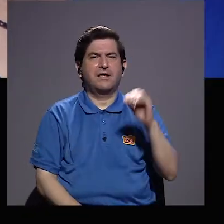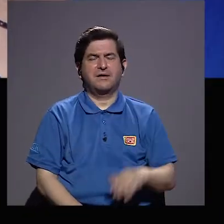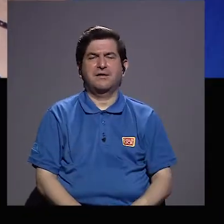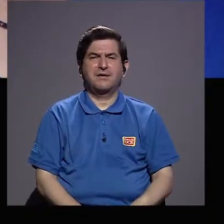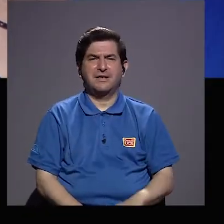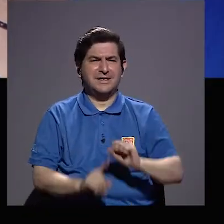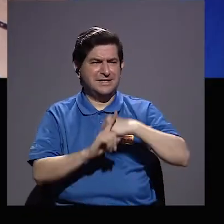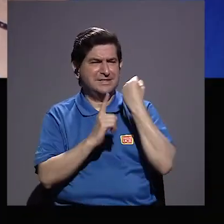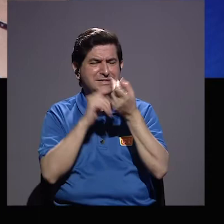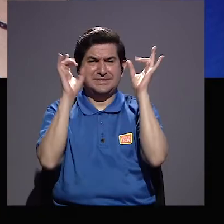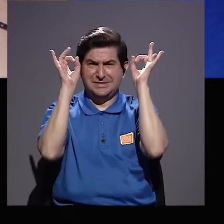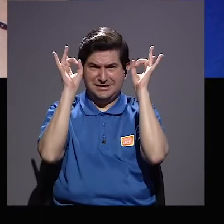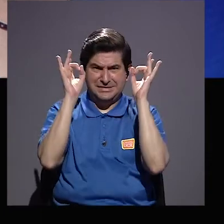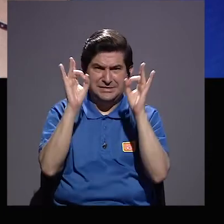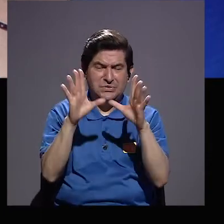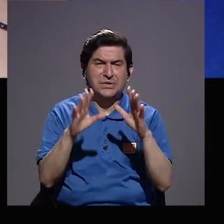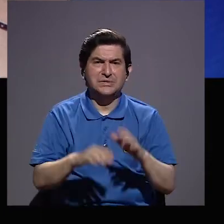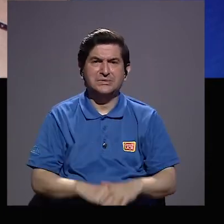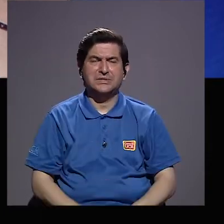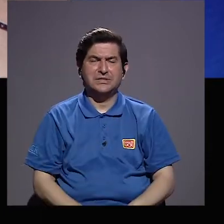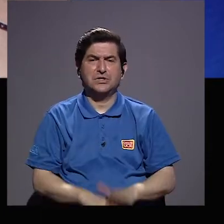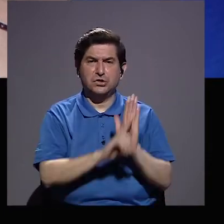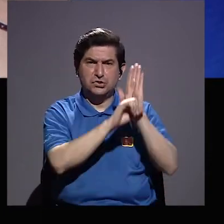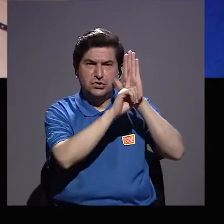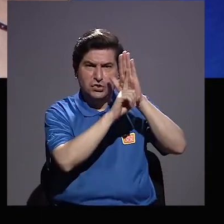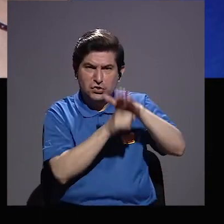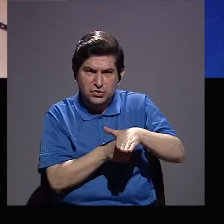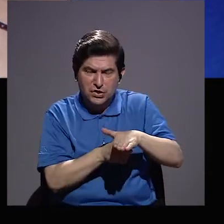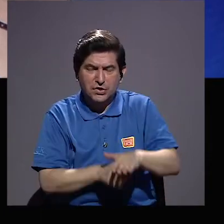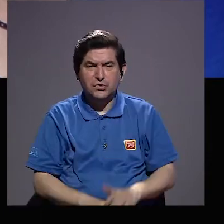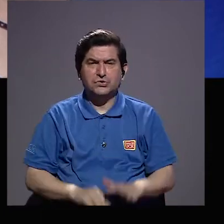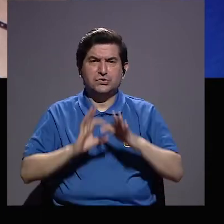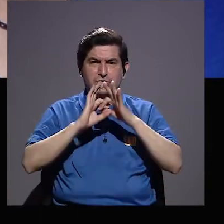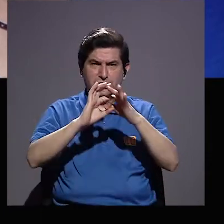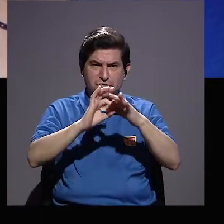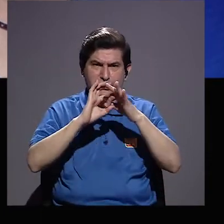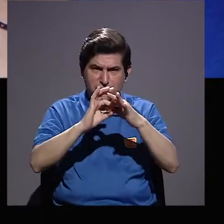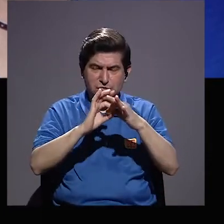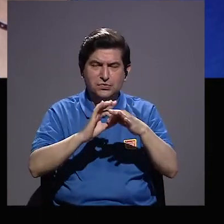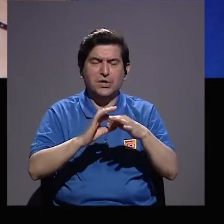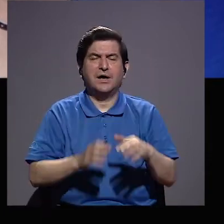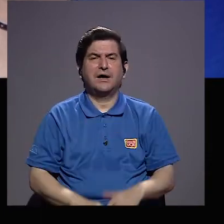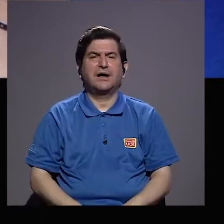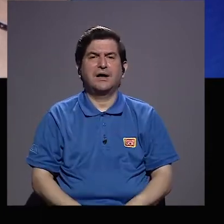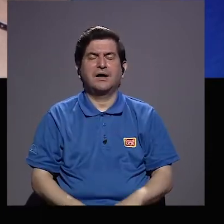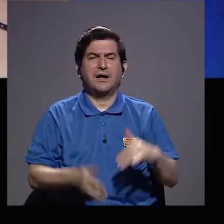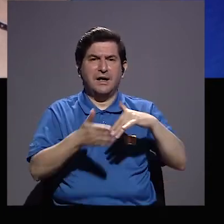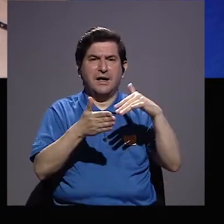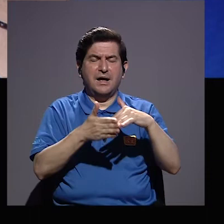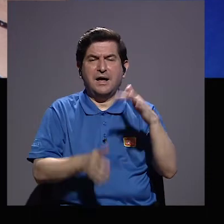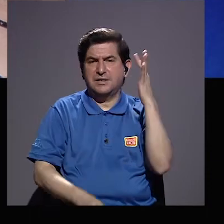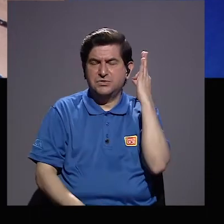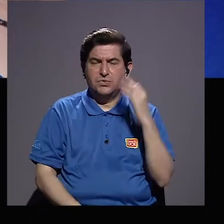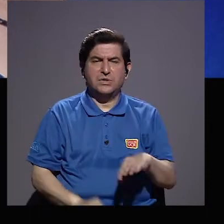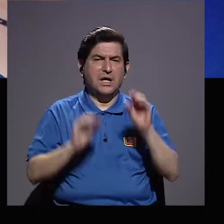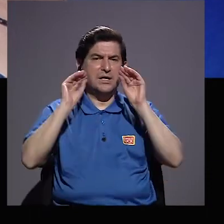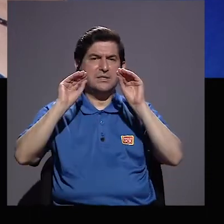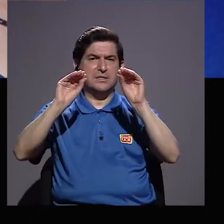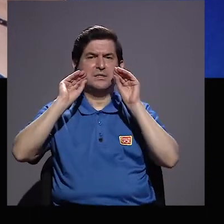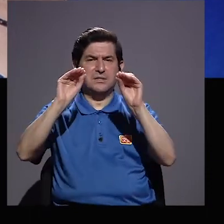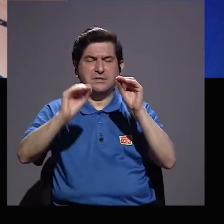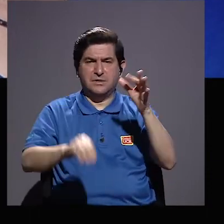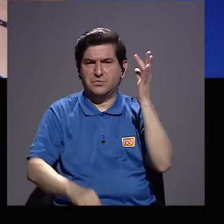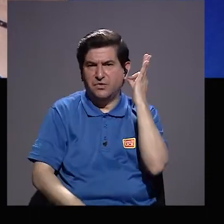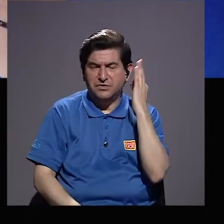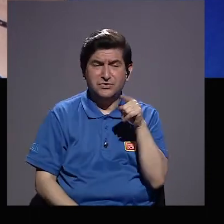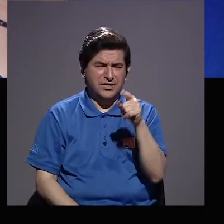esa barbaridad del acoso sexual a estudiantes, a profesoras, es